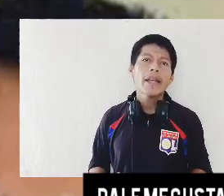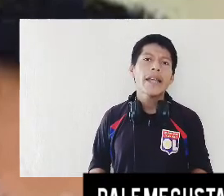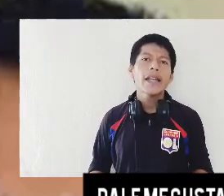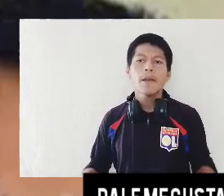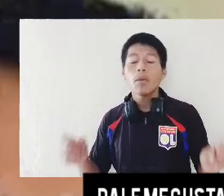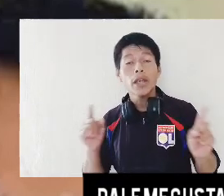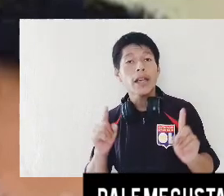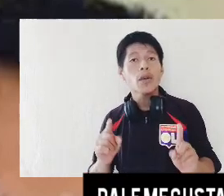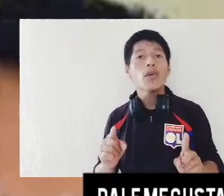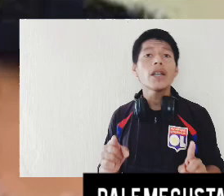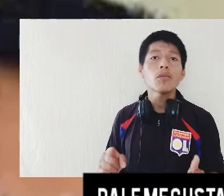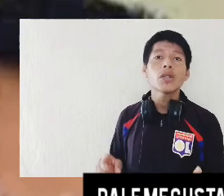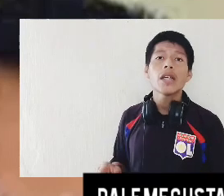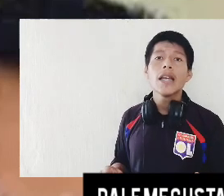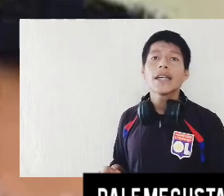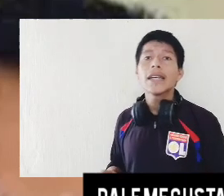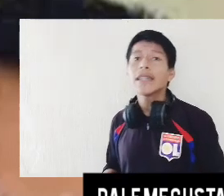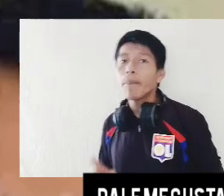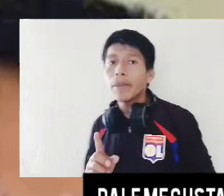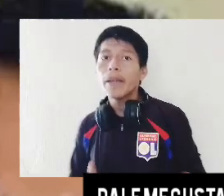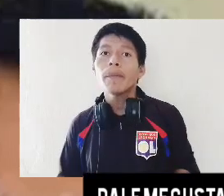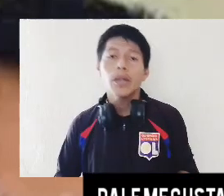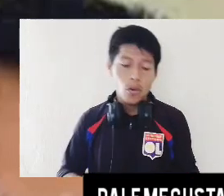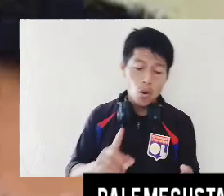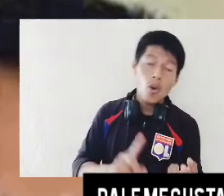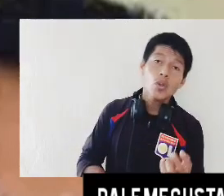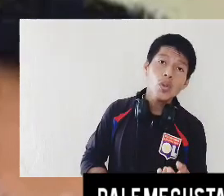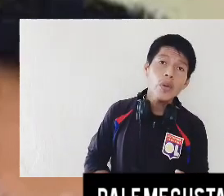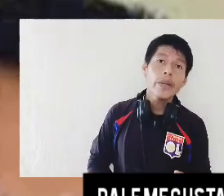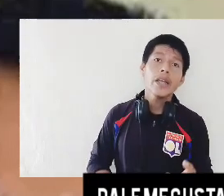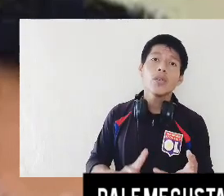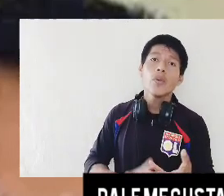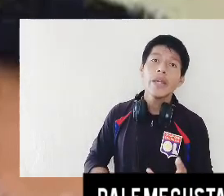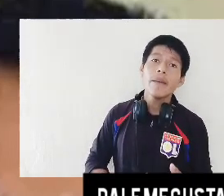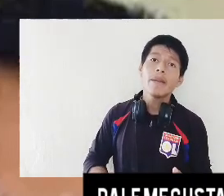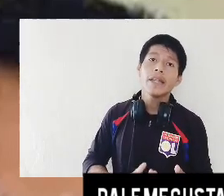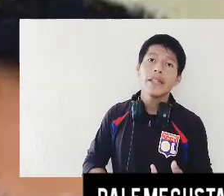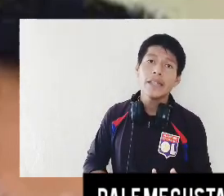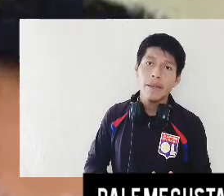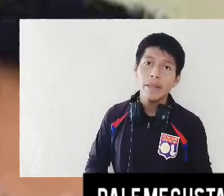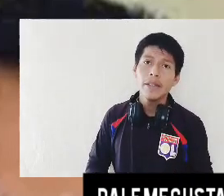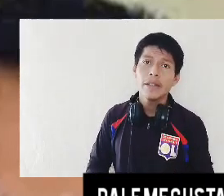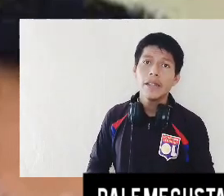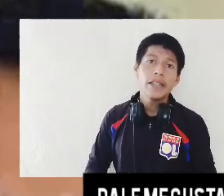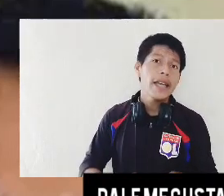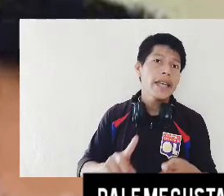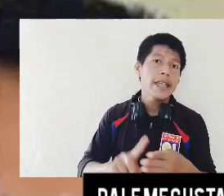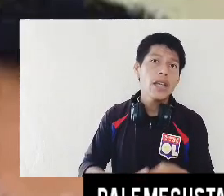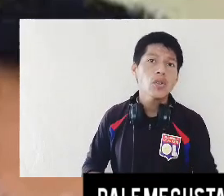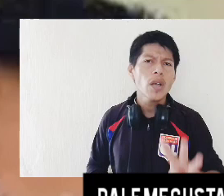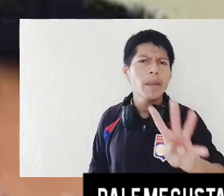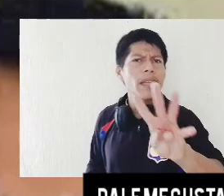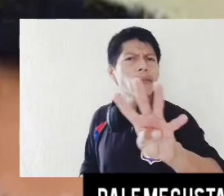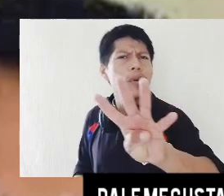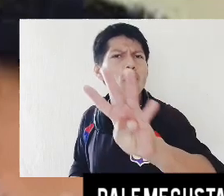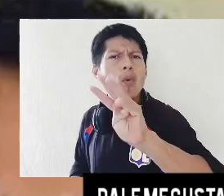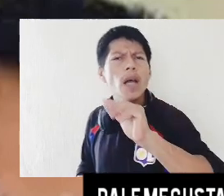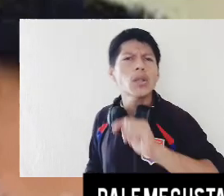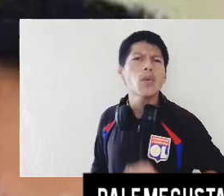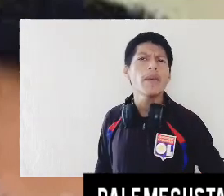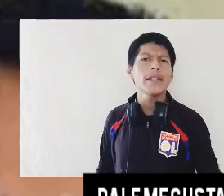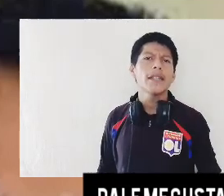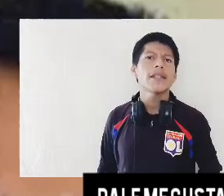de la PGR? Porque recordemos que en septiembre, octubre, noviembre y diciembre, y de ahí enero, solamente